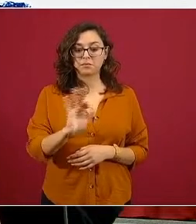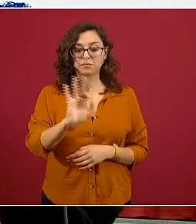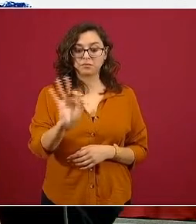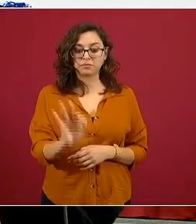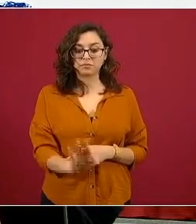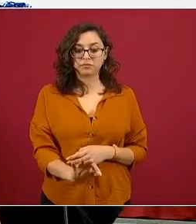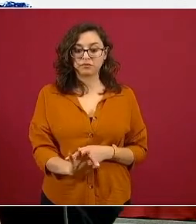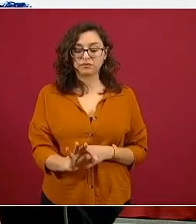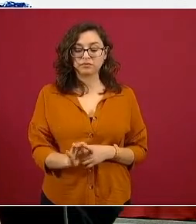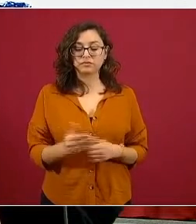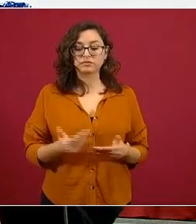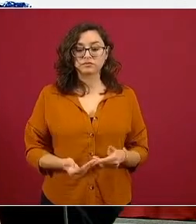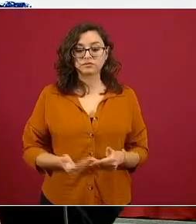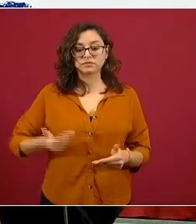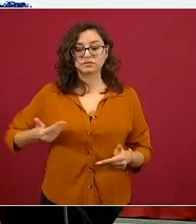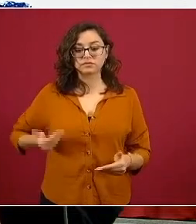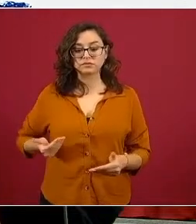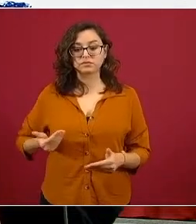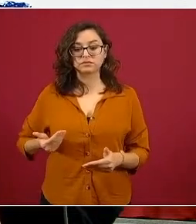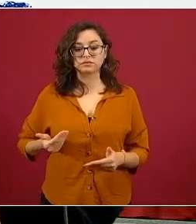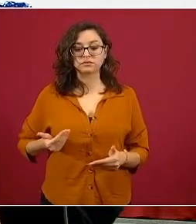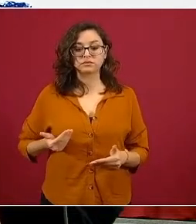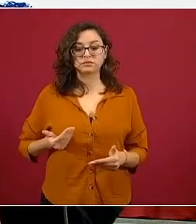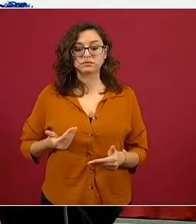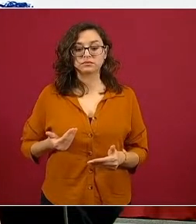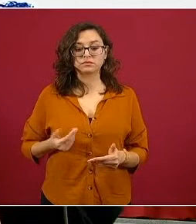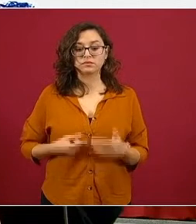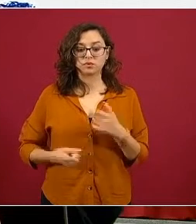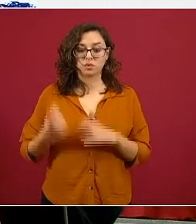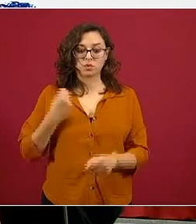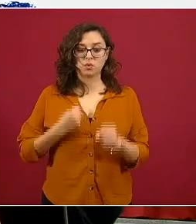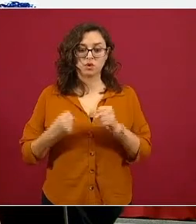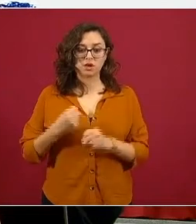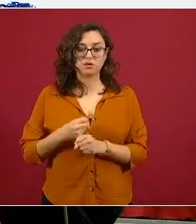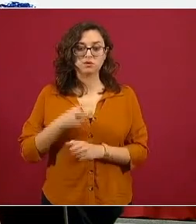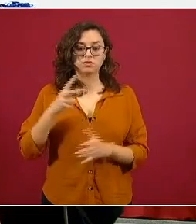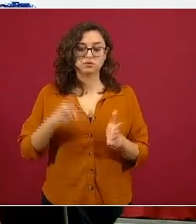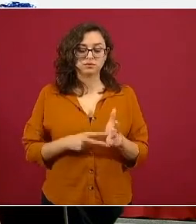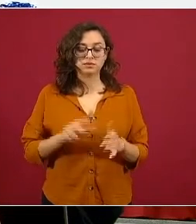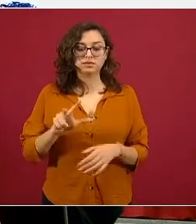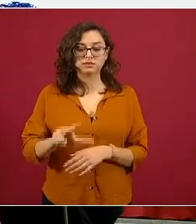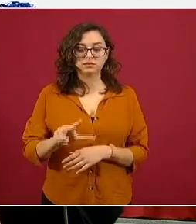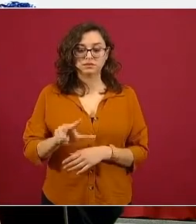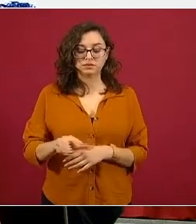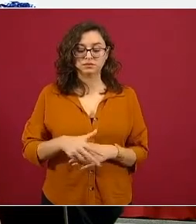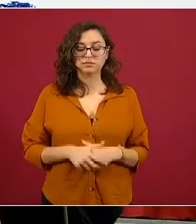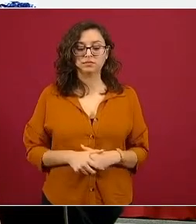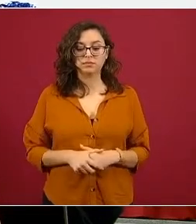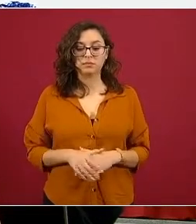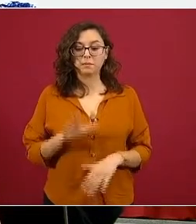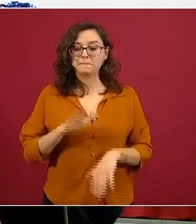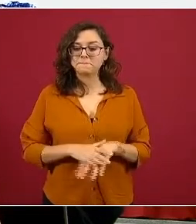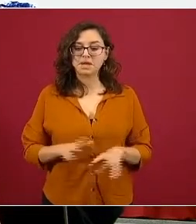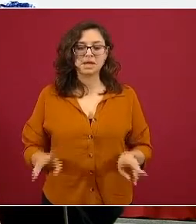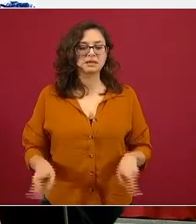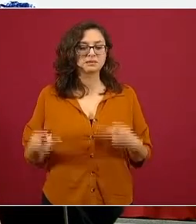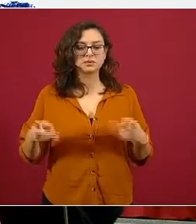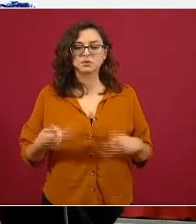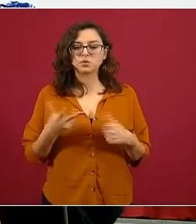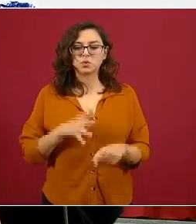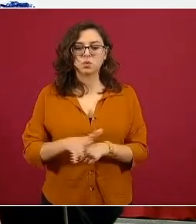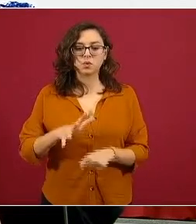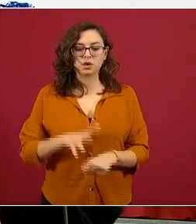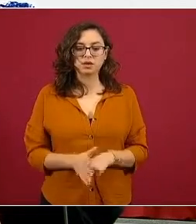4.5% respecto de la edición previa del 2018. Los productos más vendidos